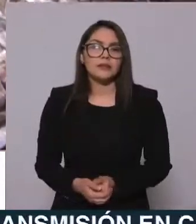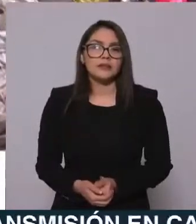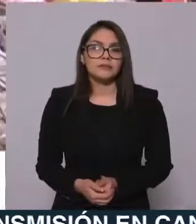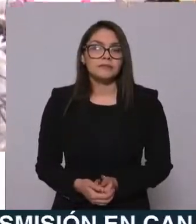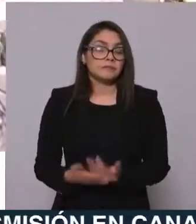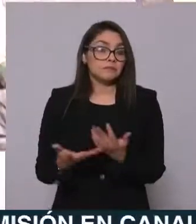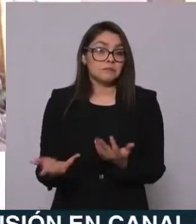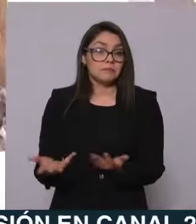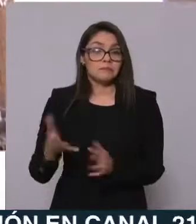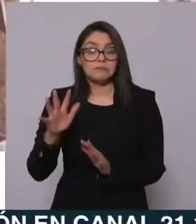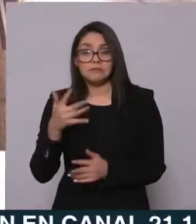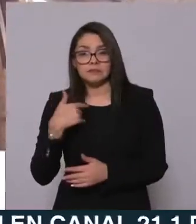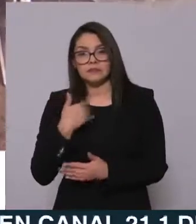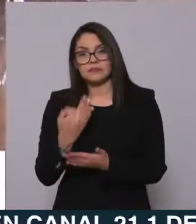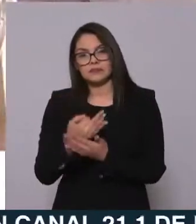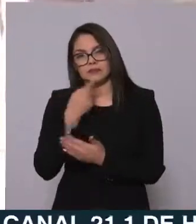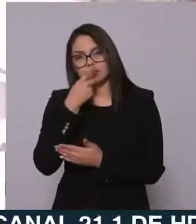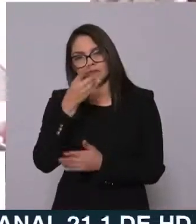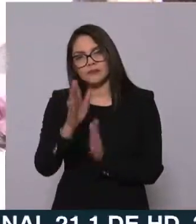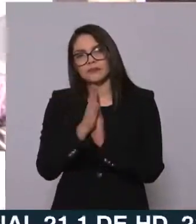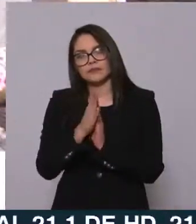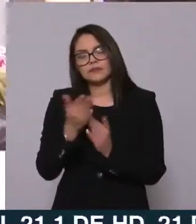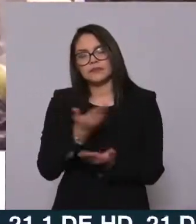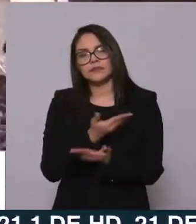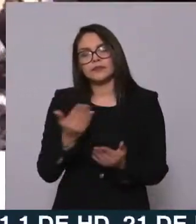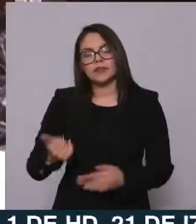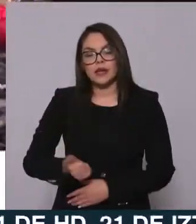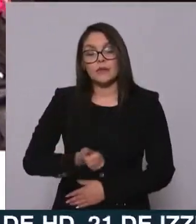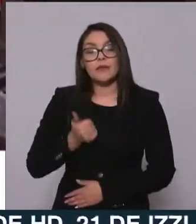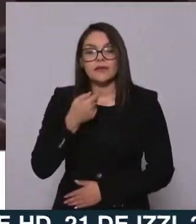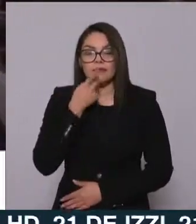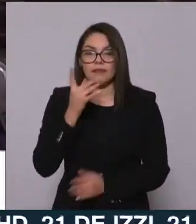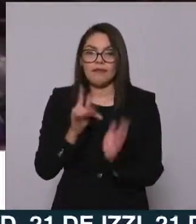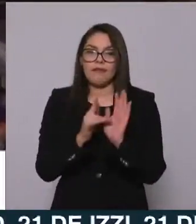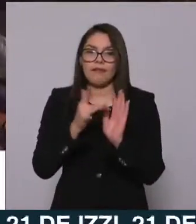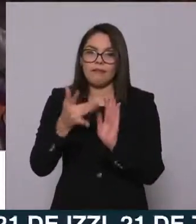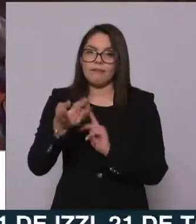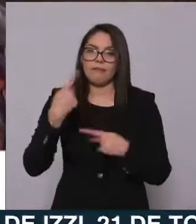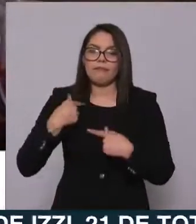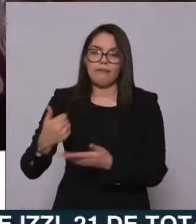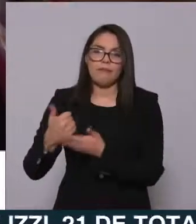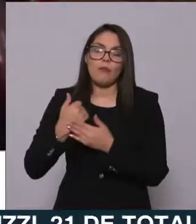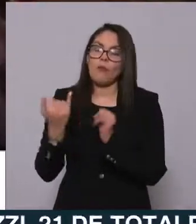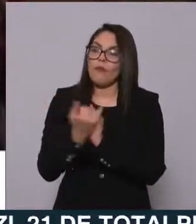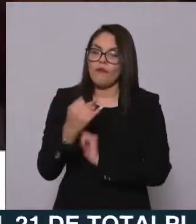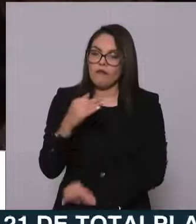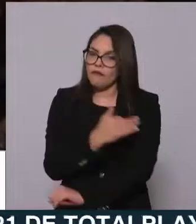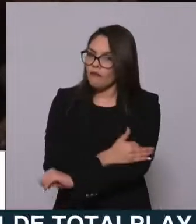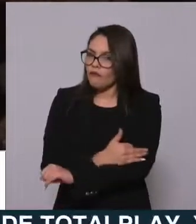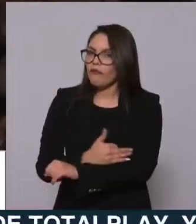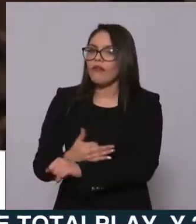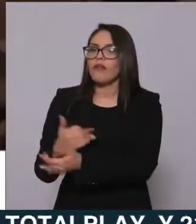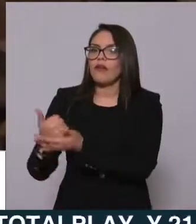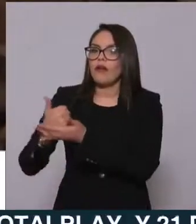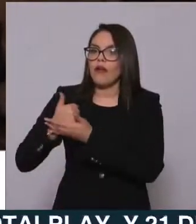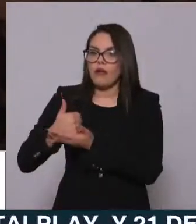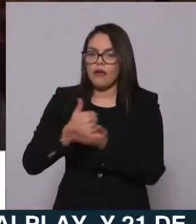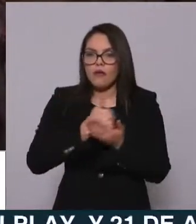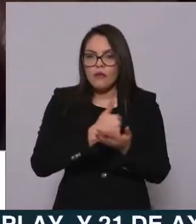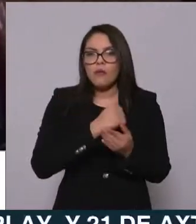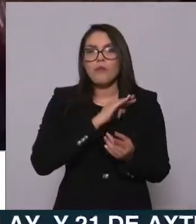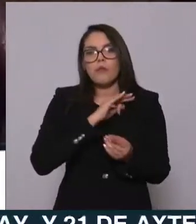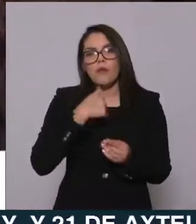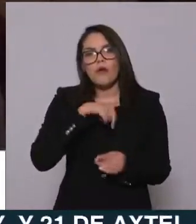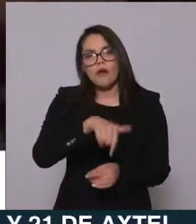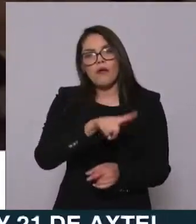yo quiero aprovechar para darle las gracias a todas las personas, mis familiares que también vinieron a echarme la mano para poder